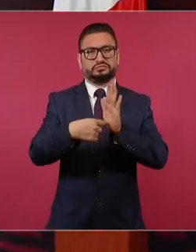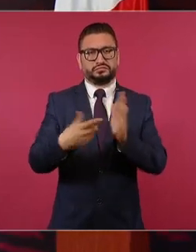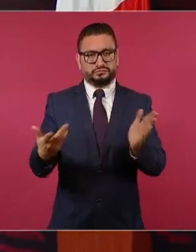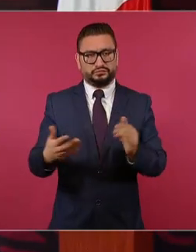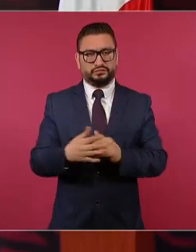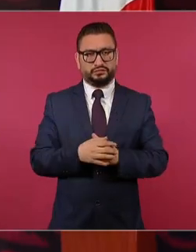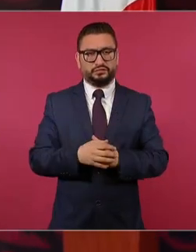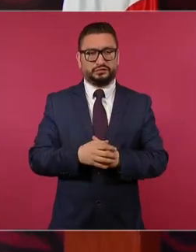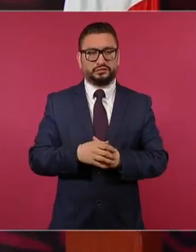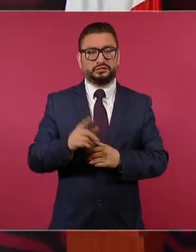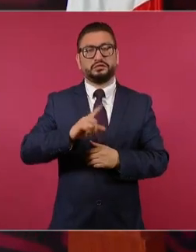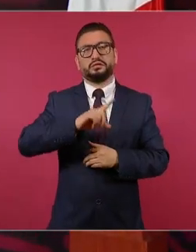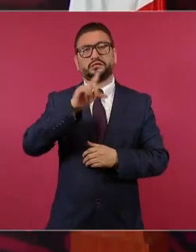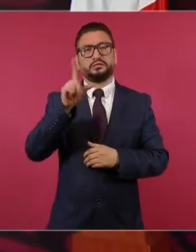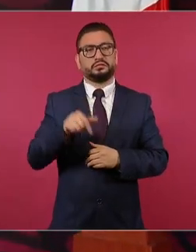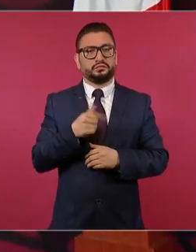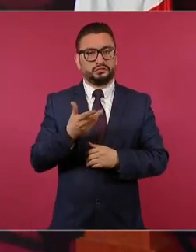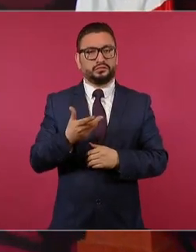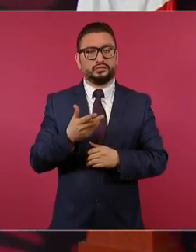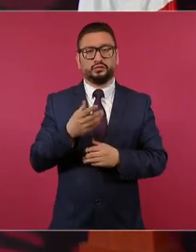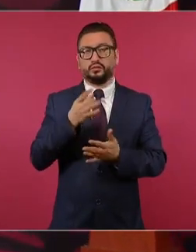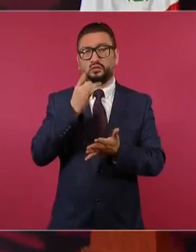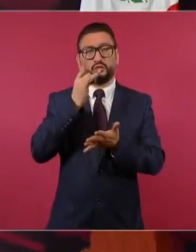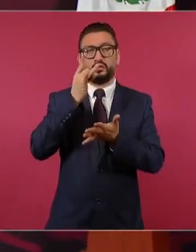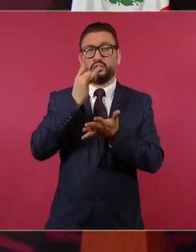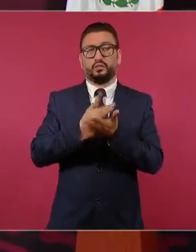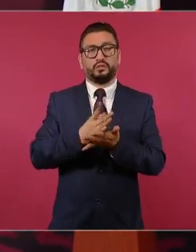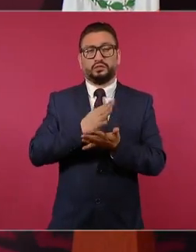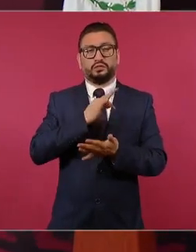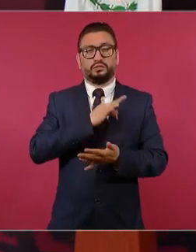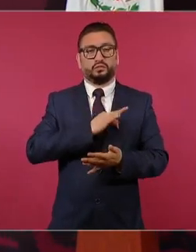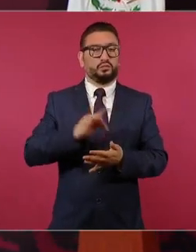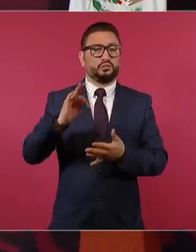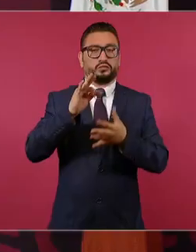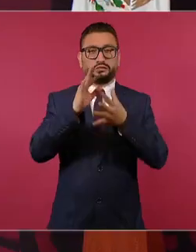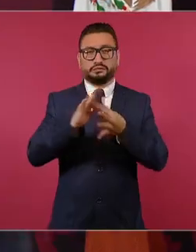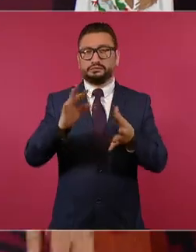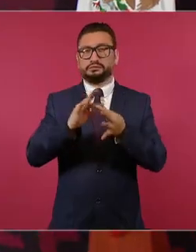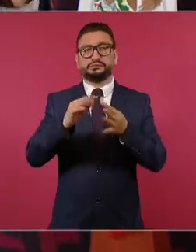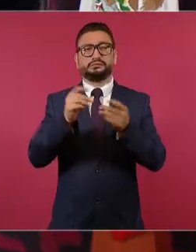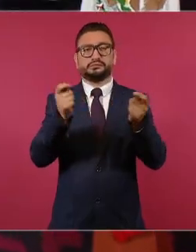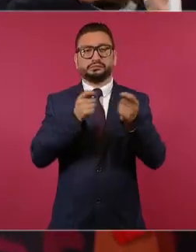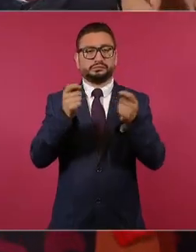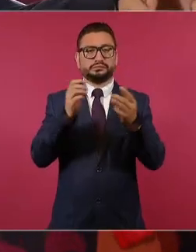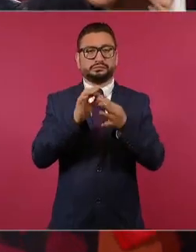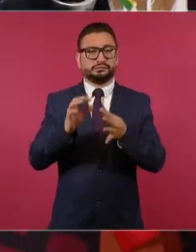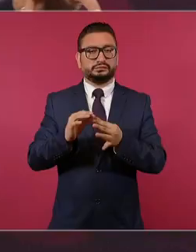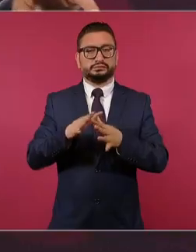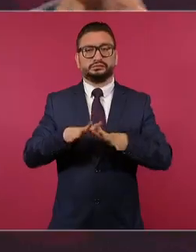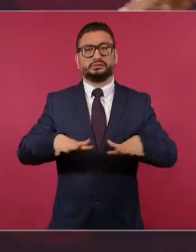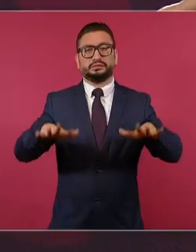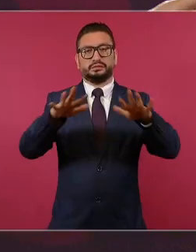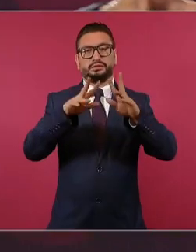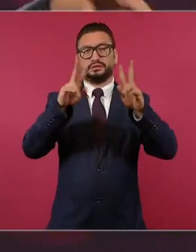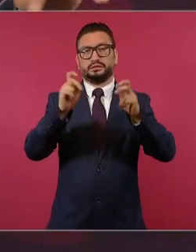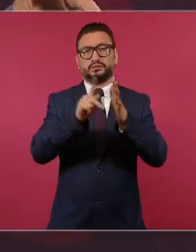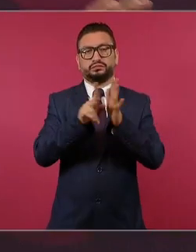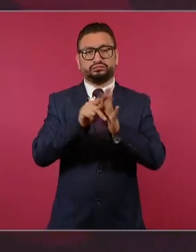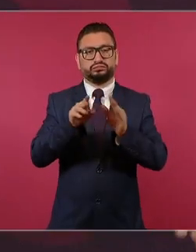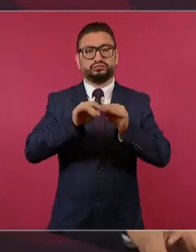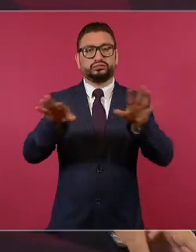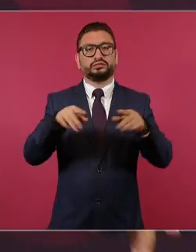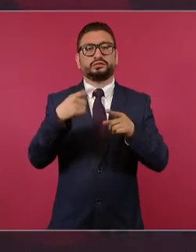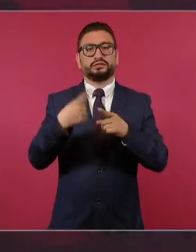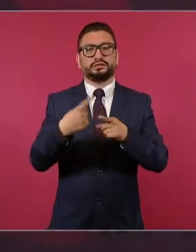Ya después el único que va a poder dominar en toda la opinión pública va a